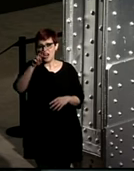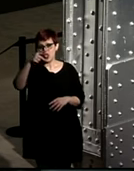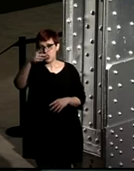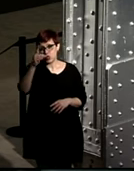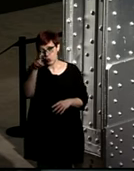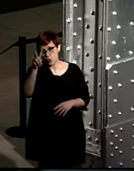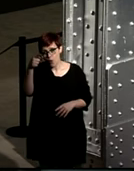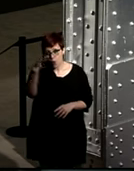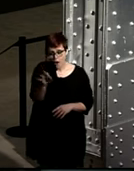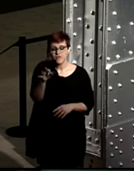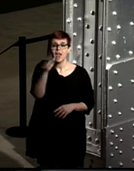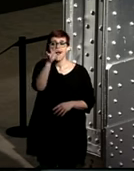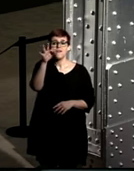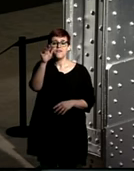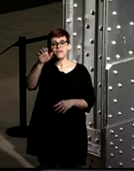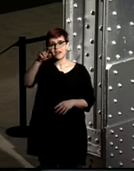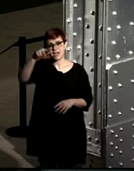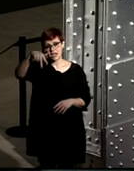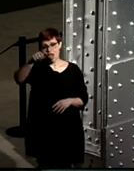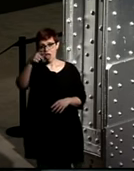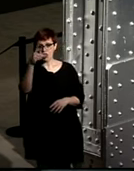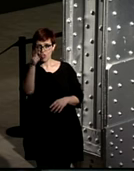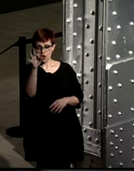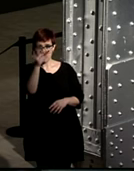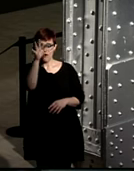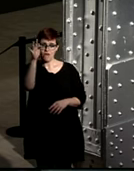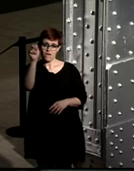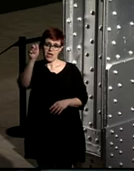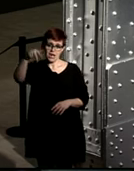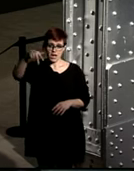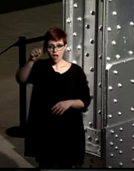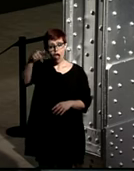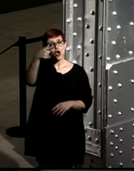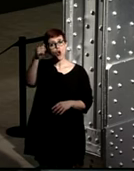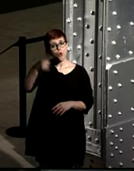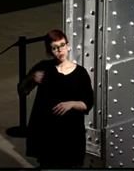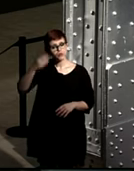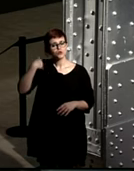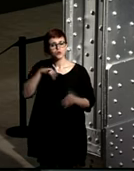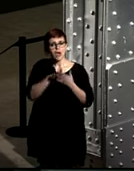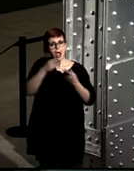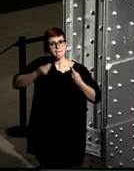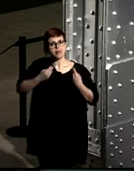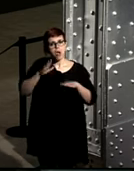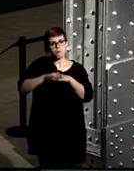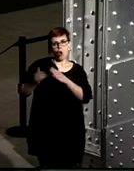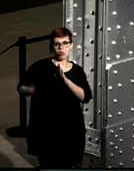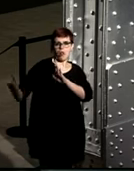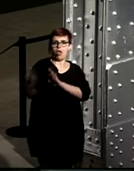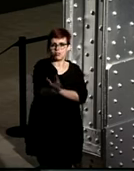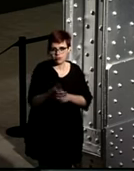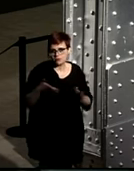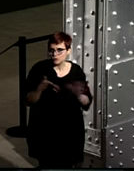Fernando Fernán Gómez, que son poco conocidas, La vida por delante y tal, que lo que hacían era un retrato de la sociedad de ese tiempo a través